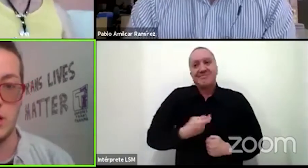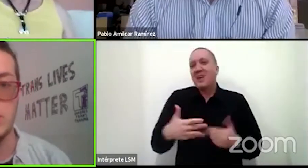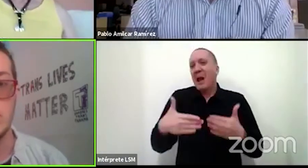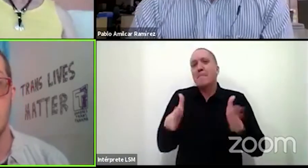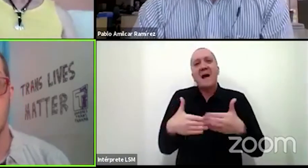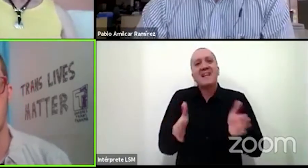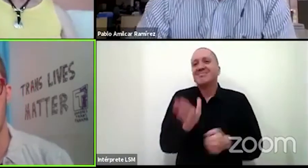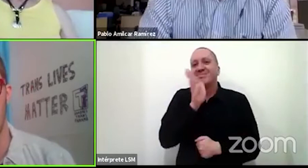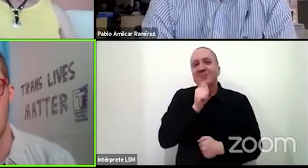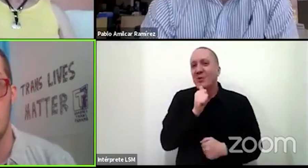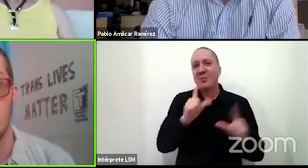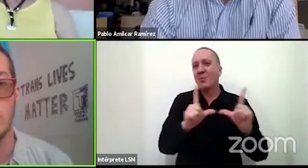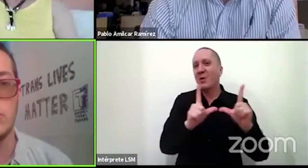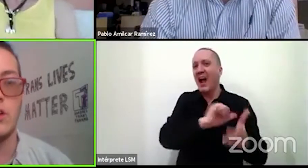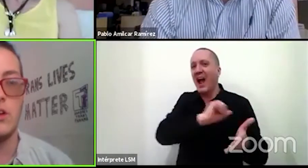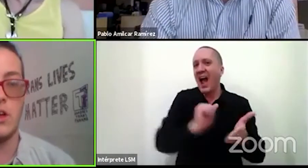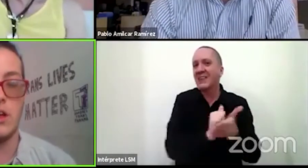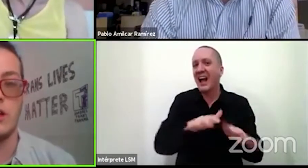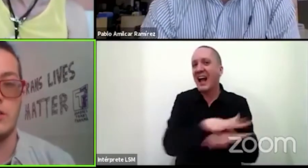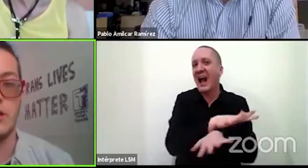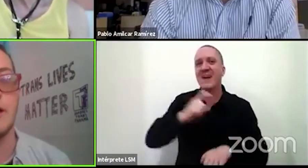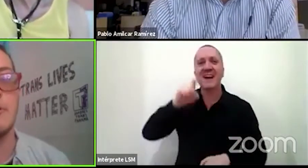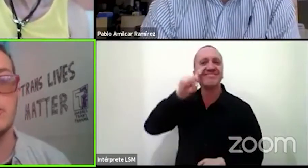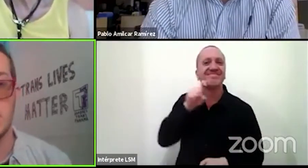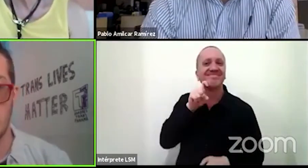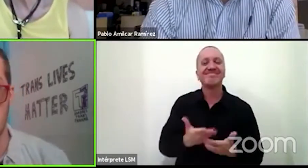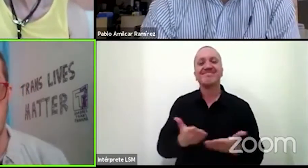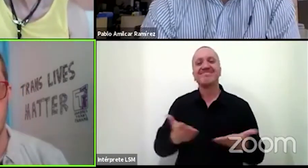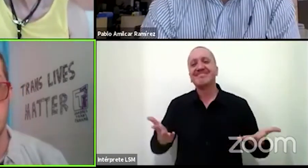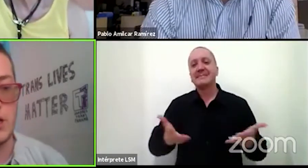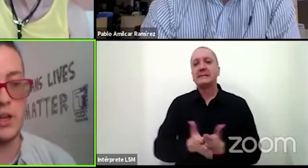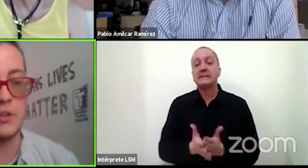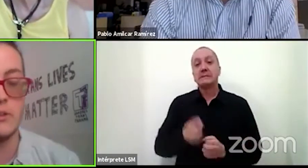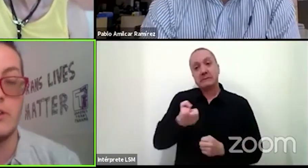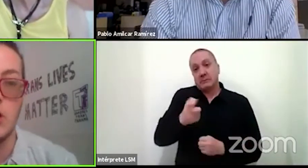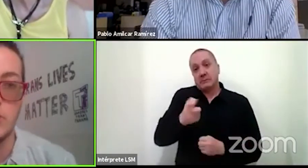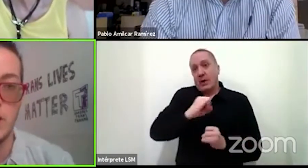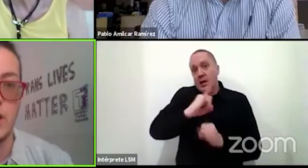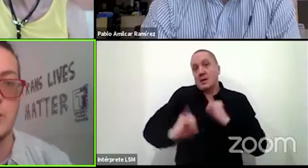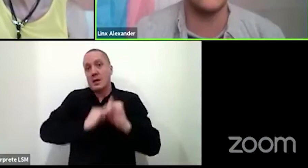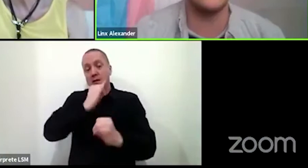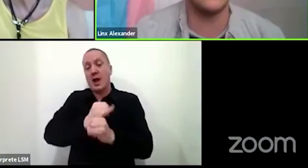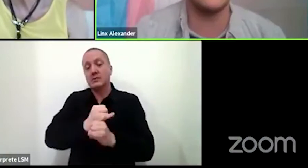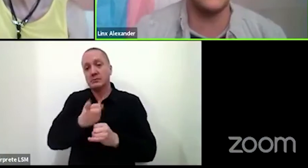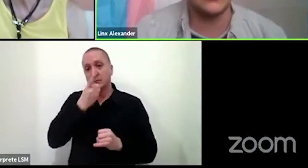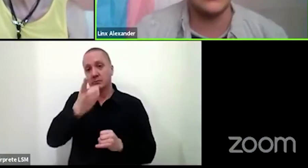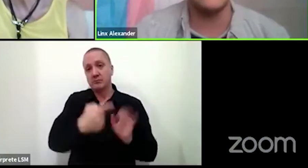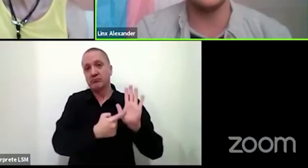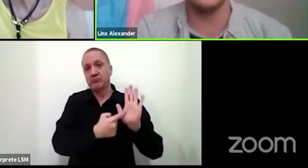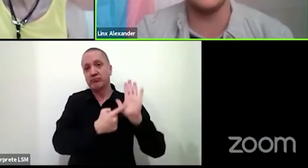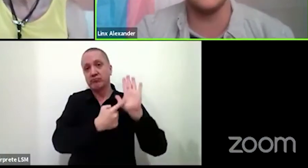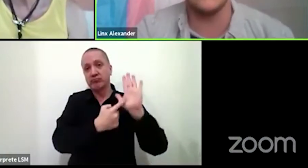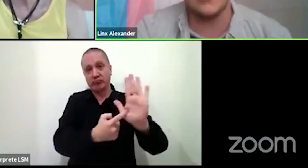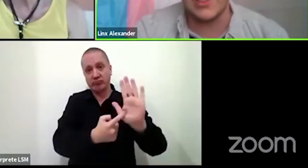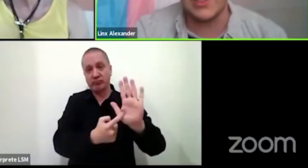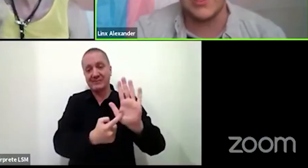en cédula de acuerdo a los lineamientos internacionales especificados en la opinión consultiva 24